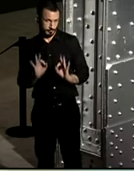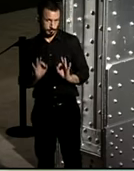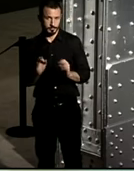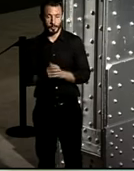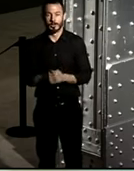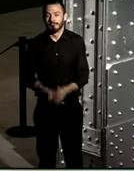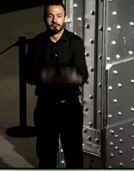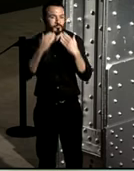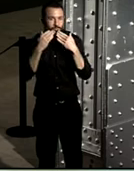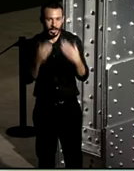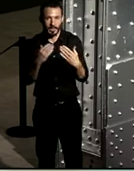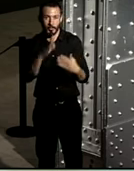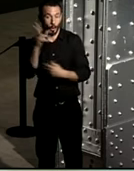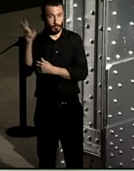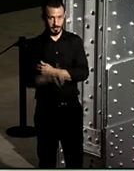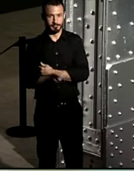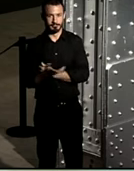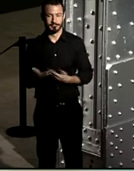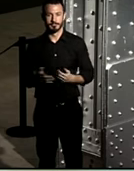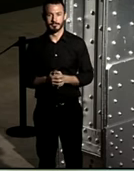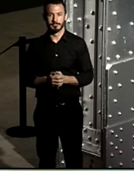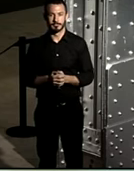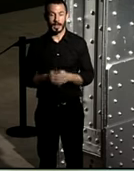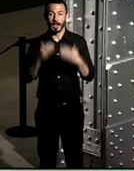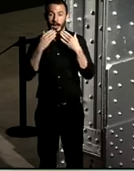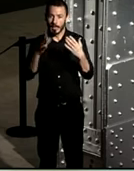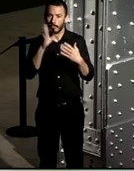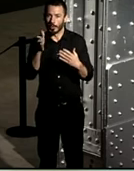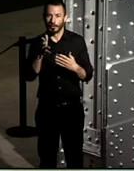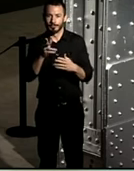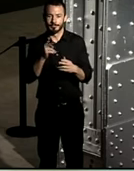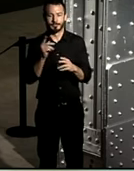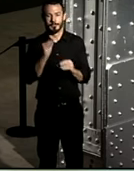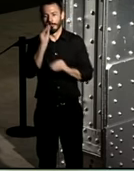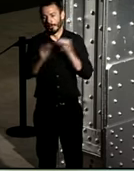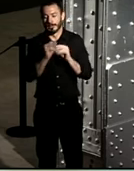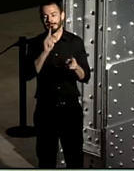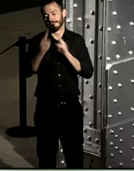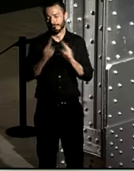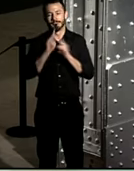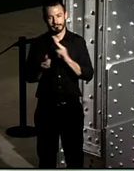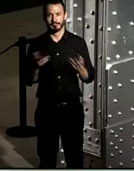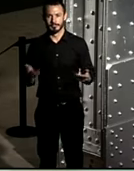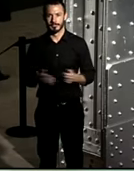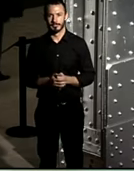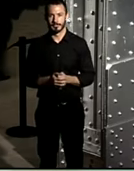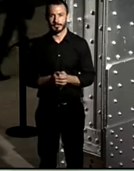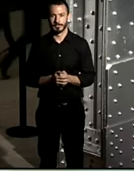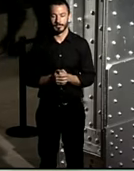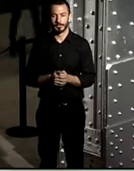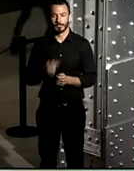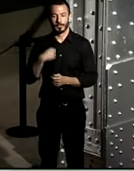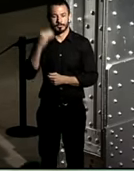pues muchísimas gracias por estar con nosotros. Gracias por haber contestado estas preguntas. Quiero que venga Nacho García